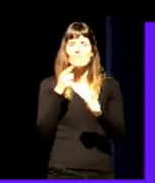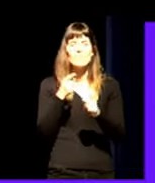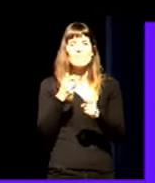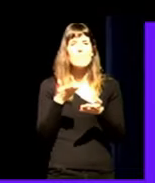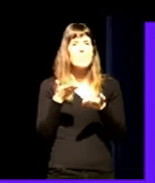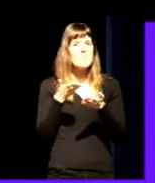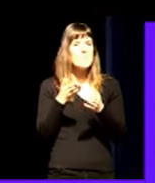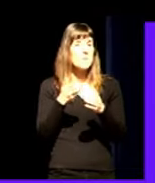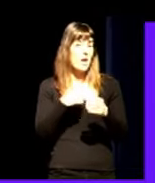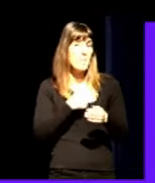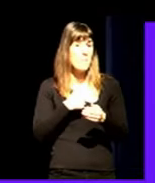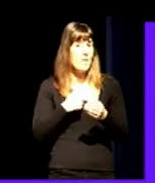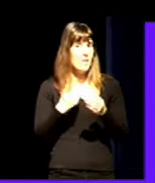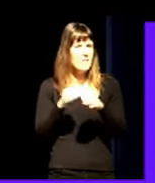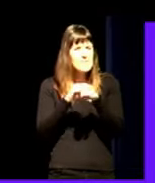curación